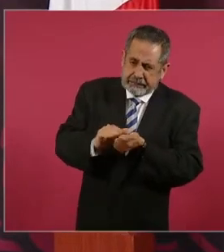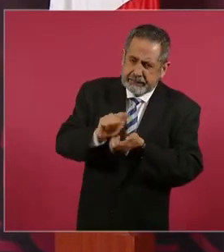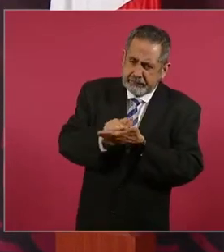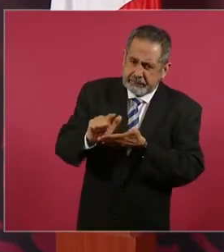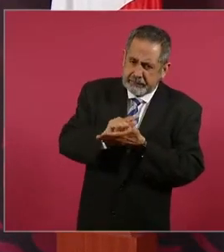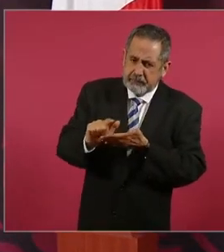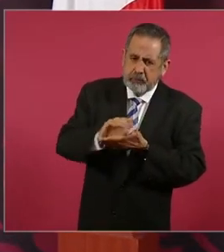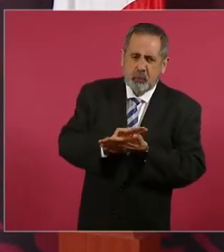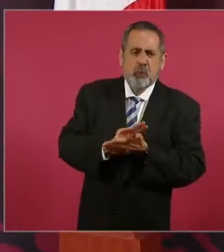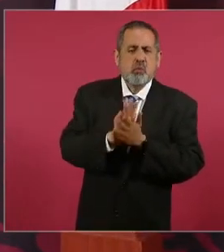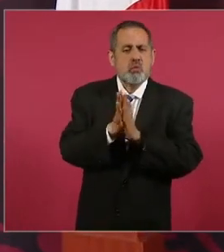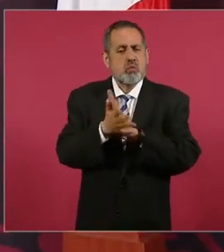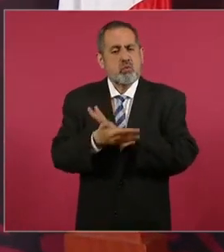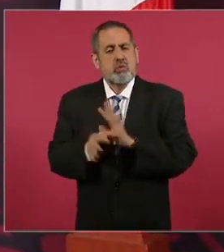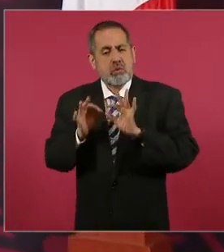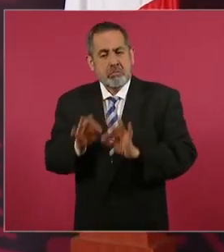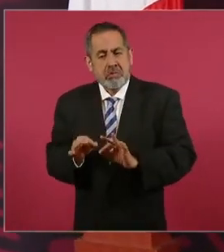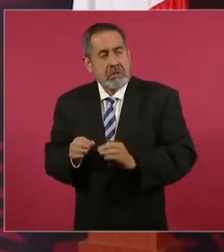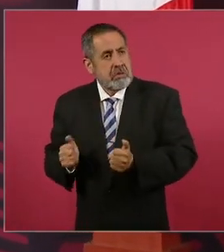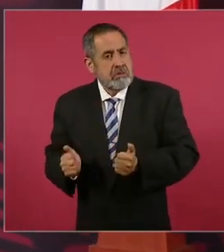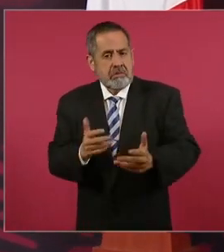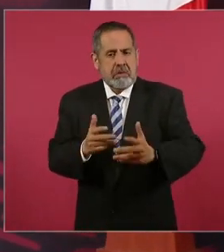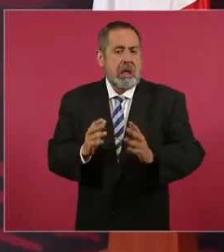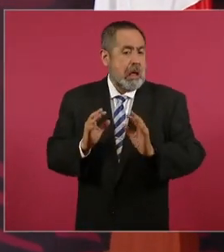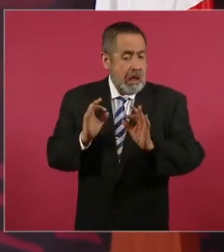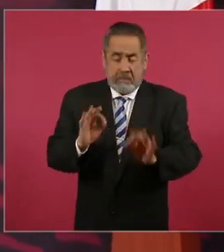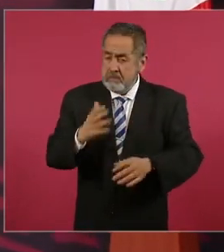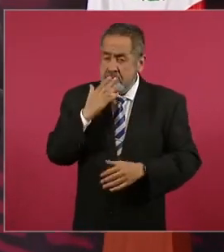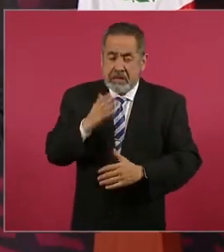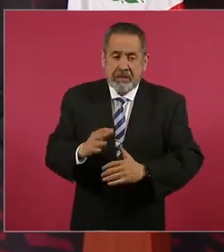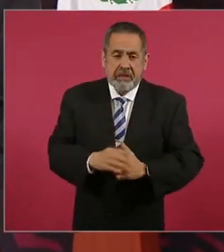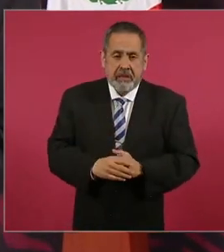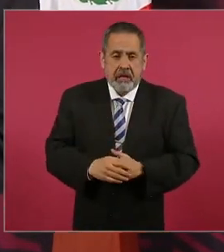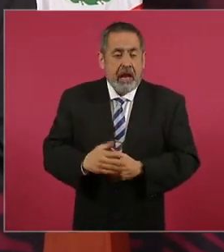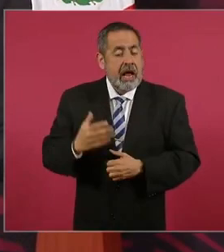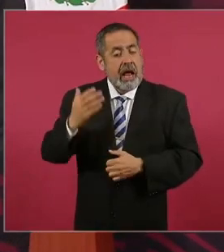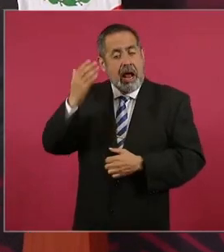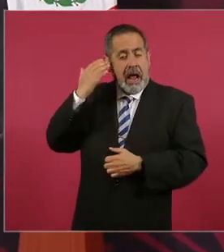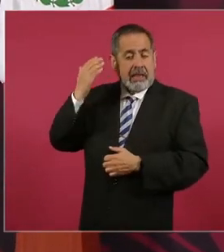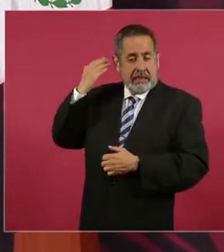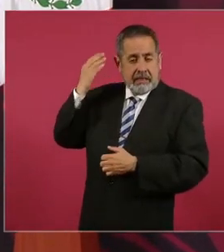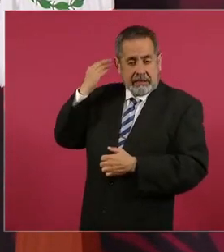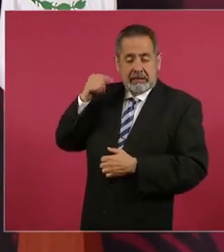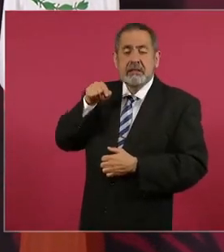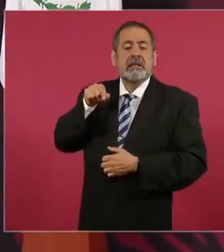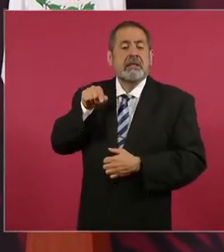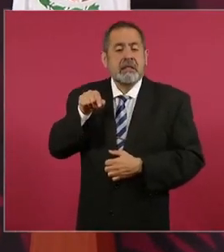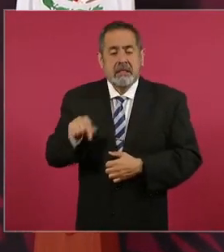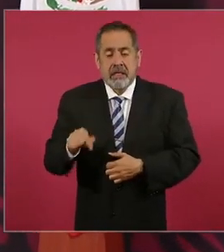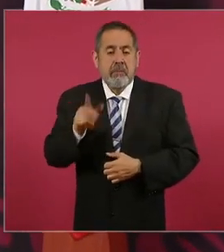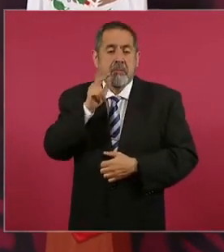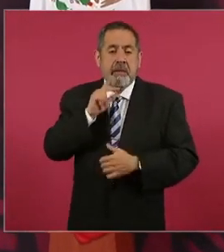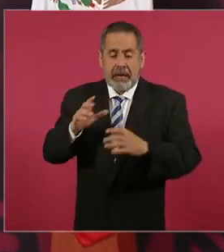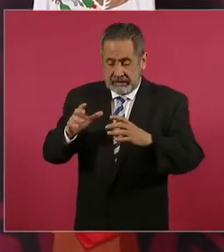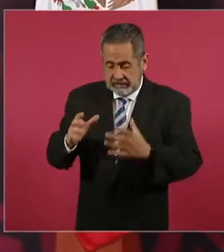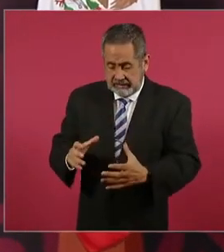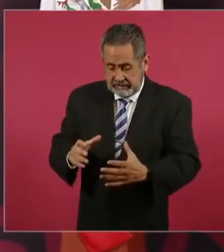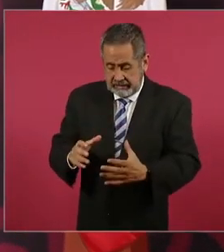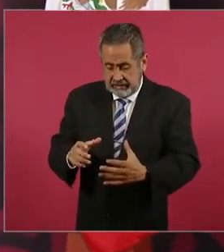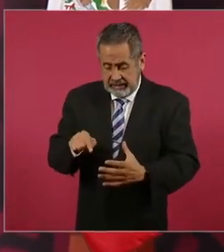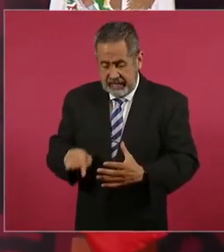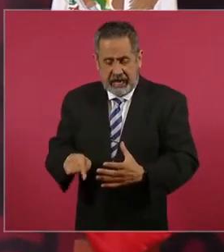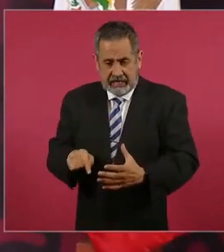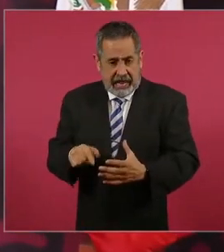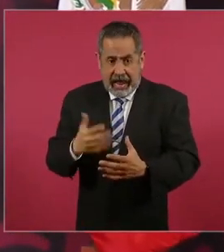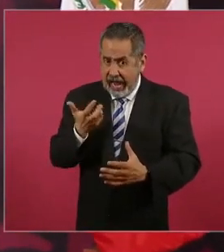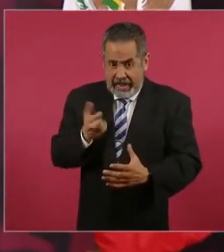reconversión. Antes los recursos los obtenía Pemex de la venta de petróleo